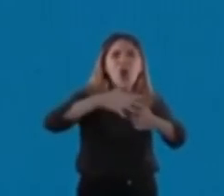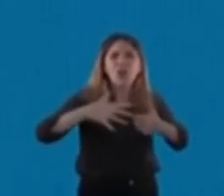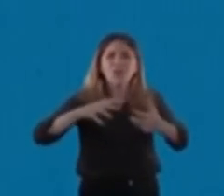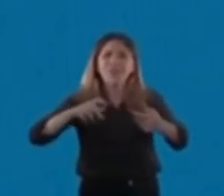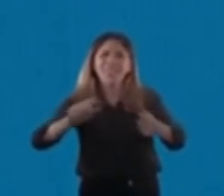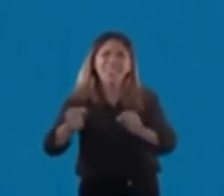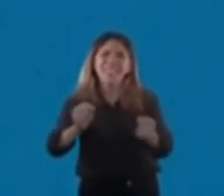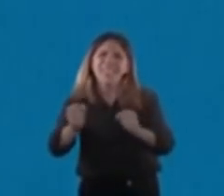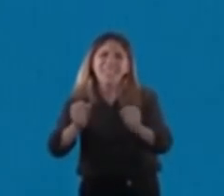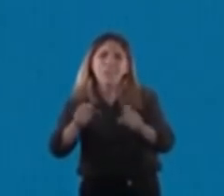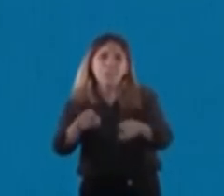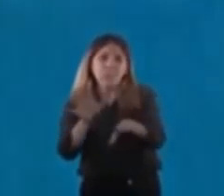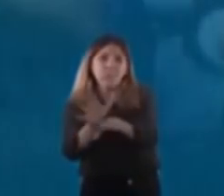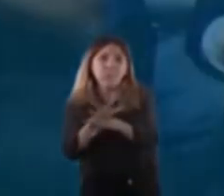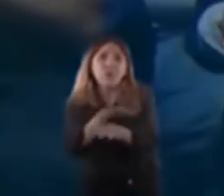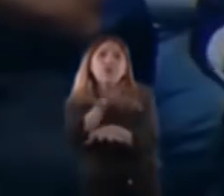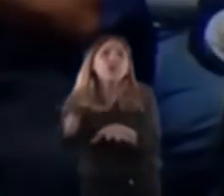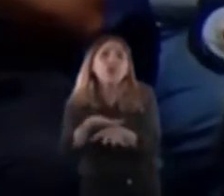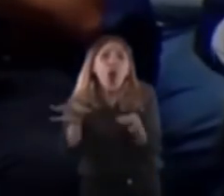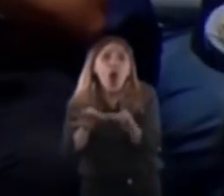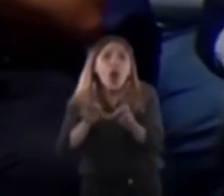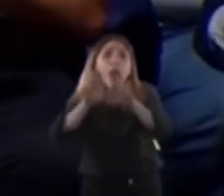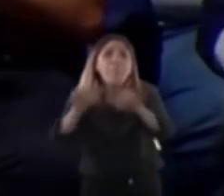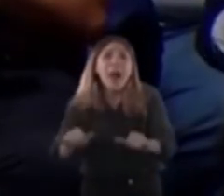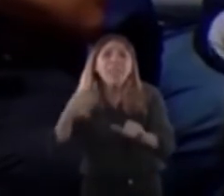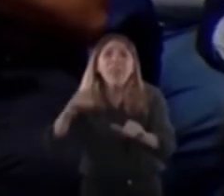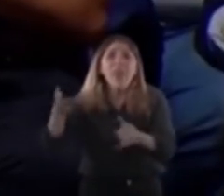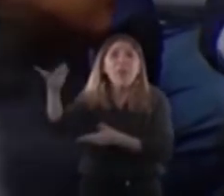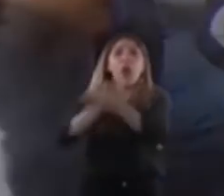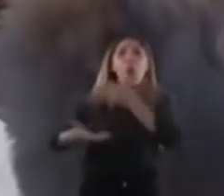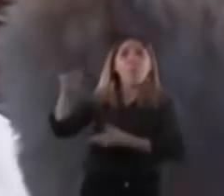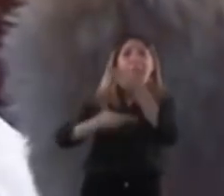caracterizada por ser una zona de paz y de cooperación internacional.